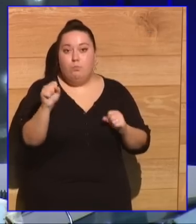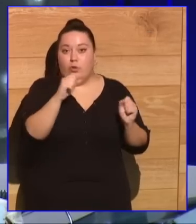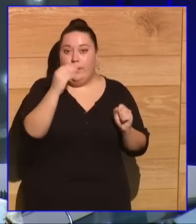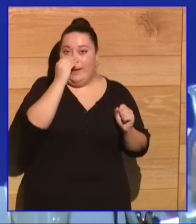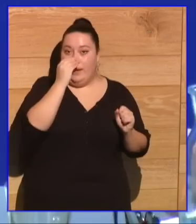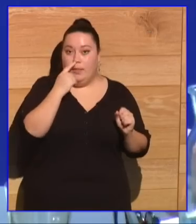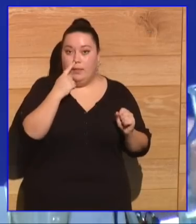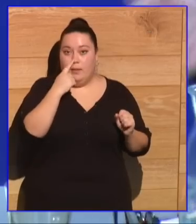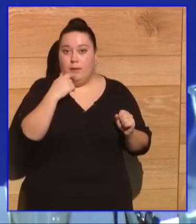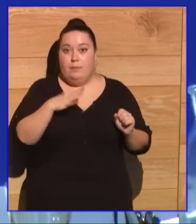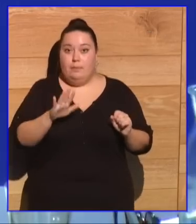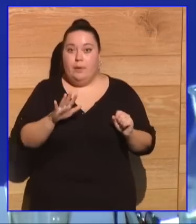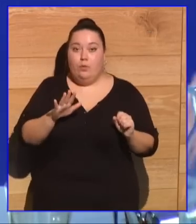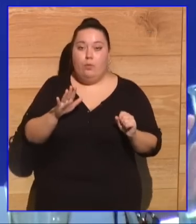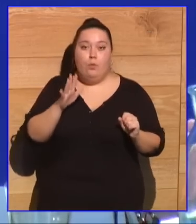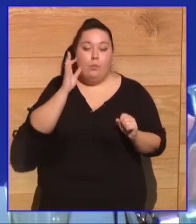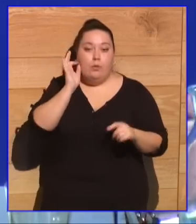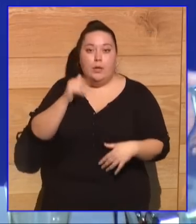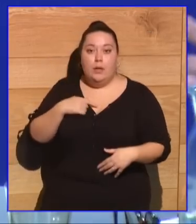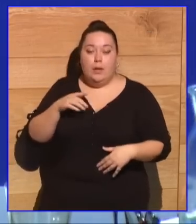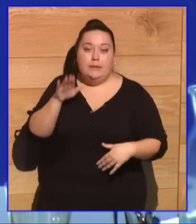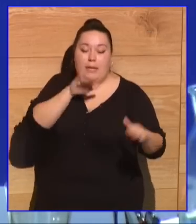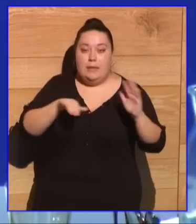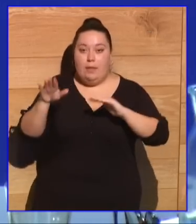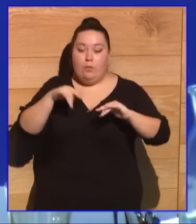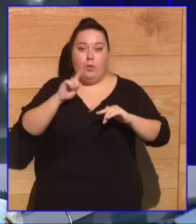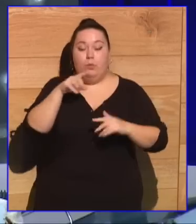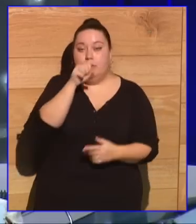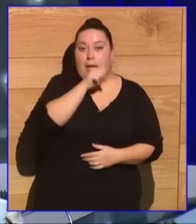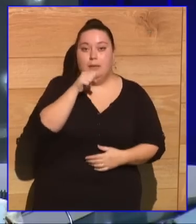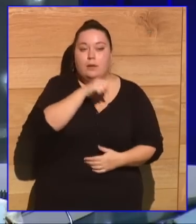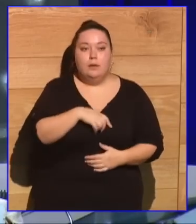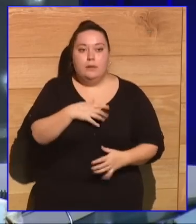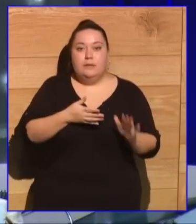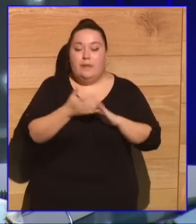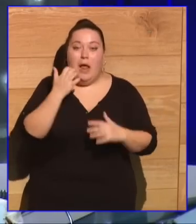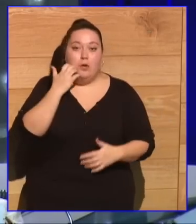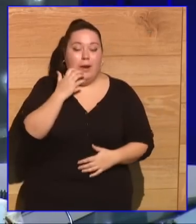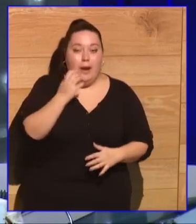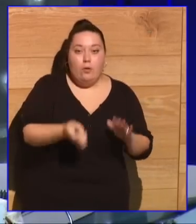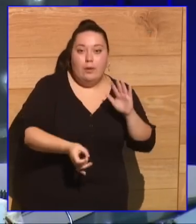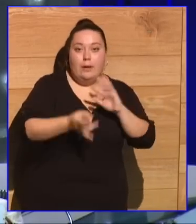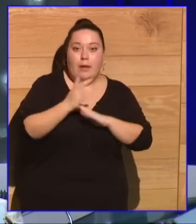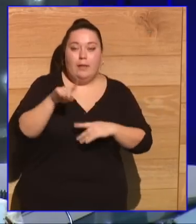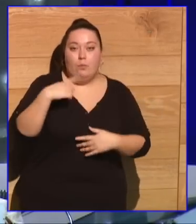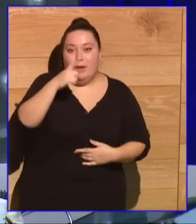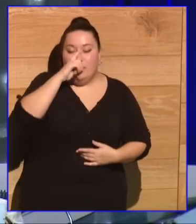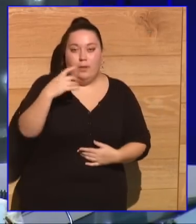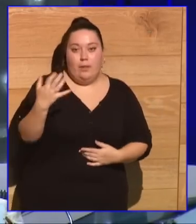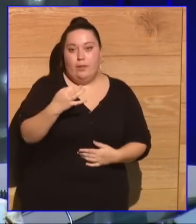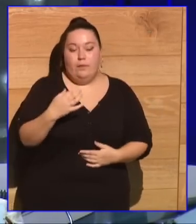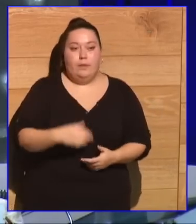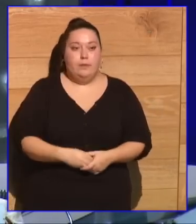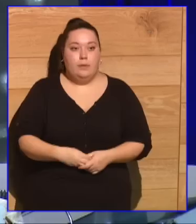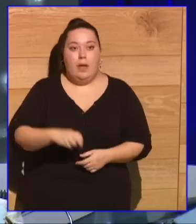está en el agua hasta las rodillas y después se pone a cantar. Solo es crear algo extraño que después tienes que recordar. Cuando ves a Mickey